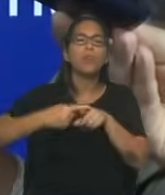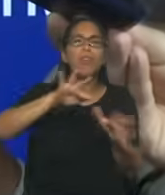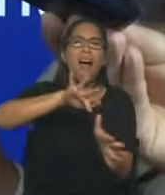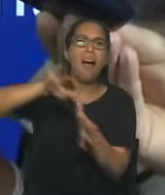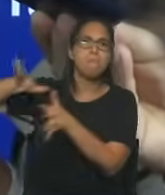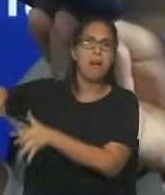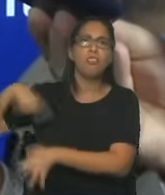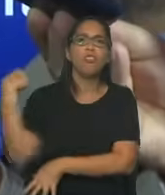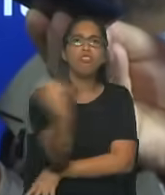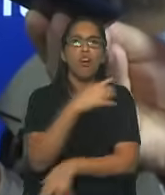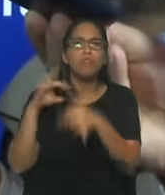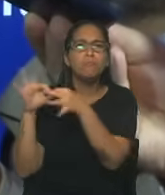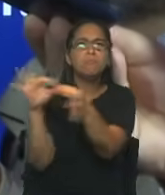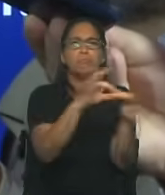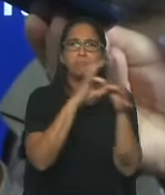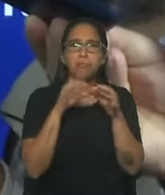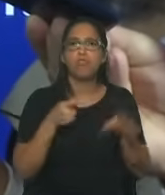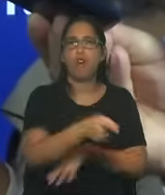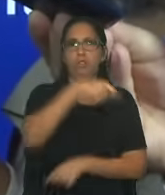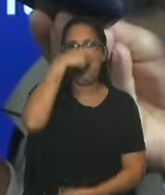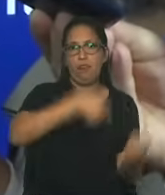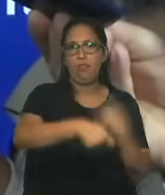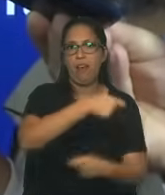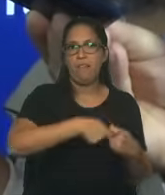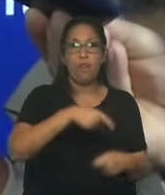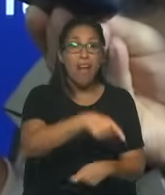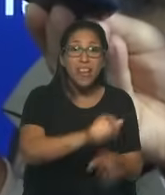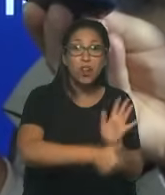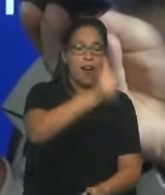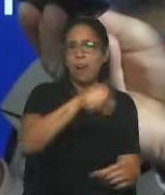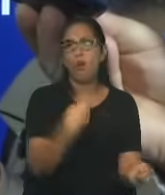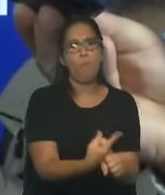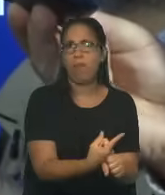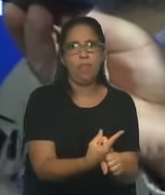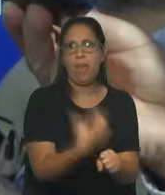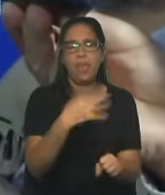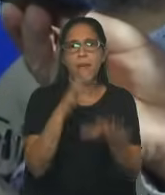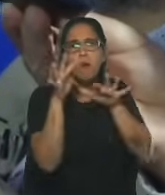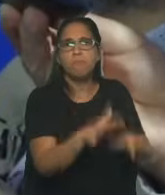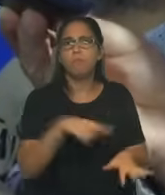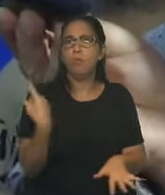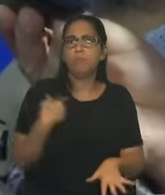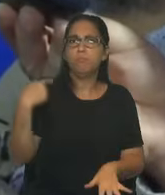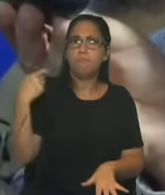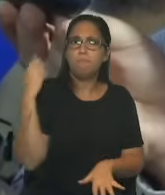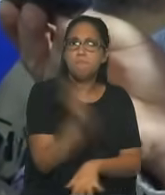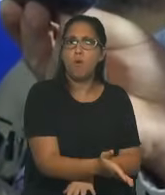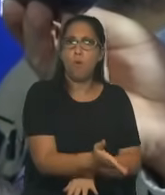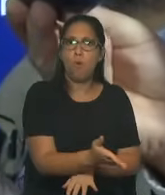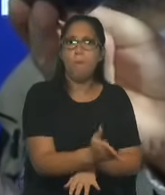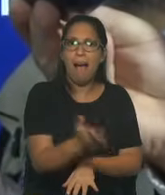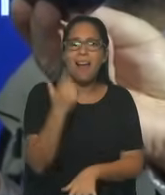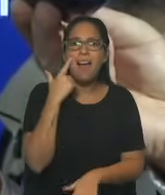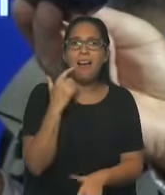estar todos juntos contra el narco. No pueden ganar. Tenemos que ganar la batalla de Rosario para que vea el narco